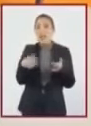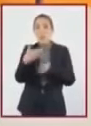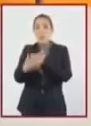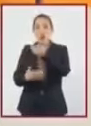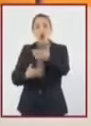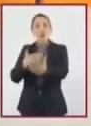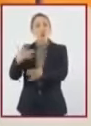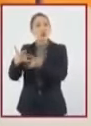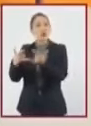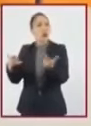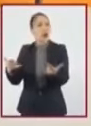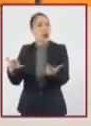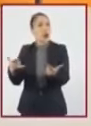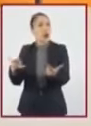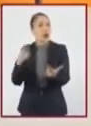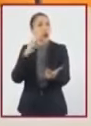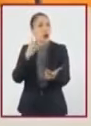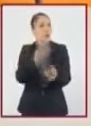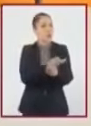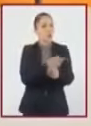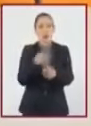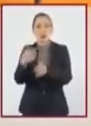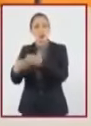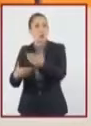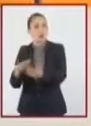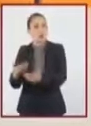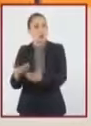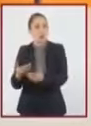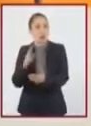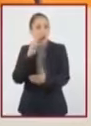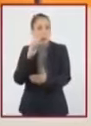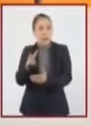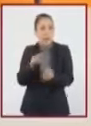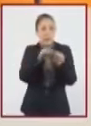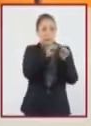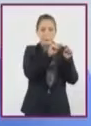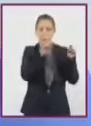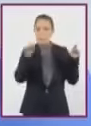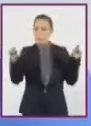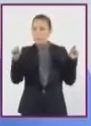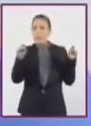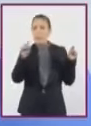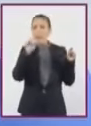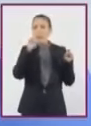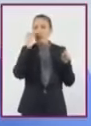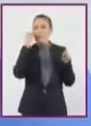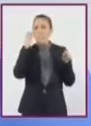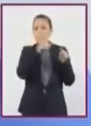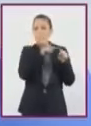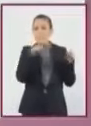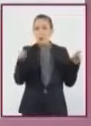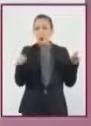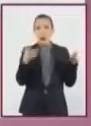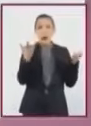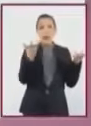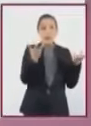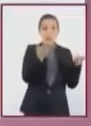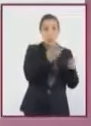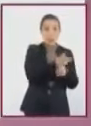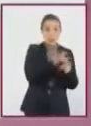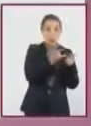proceso histórico? ¿Cómo pueden identificarlos en una línea del tiempo? Un hecho histórico es